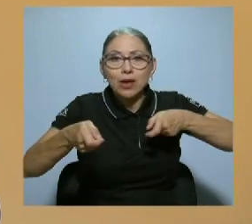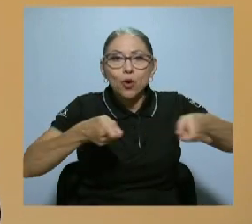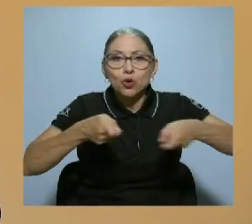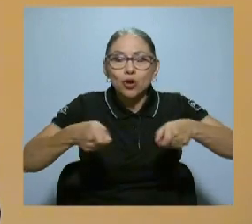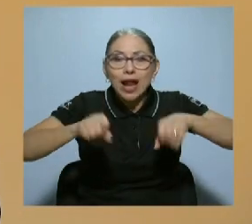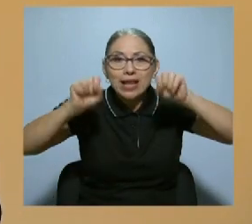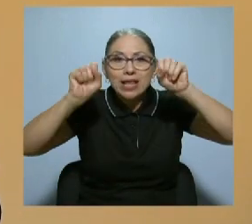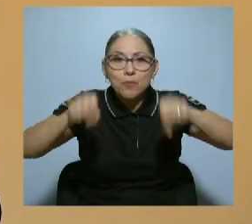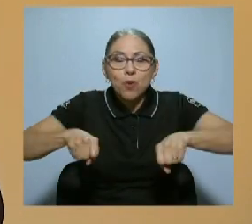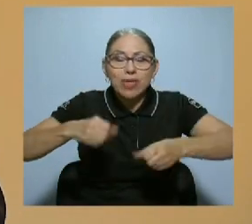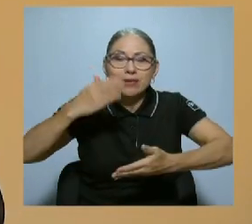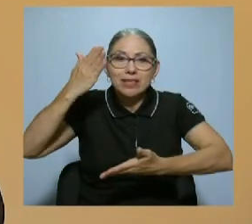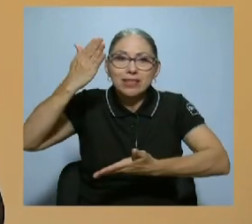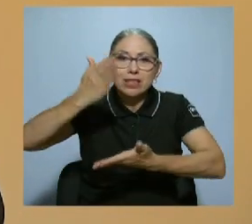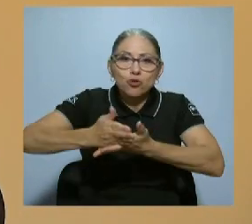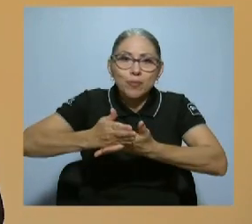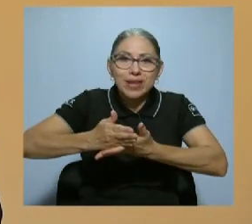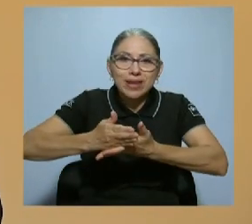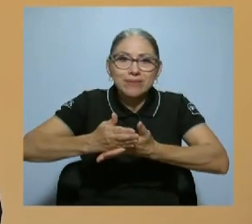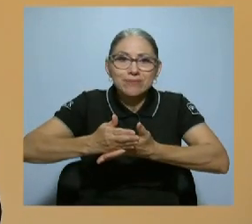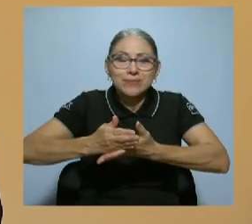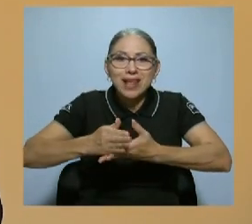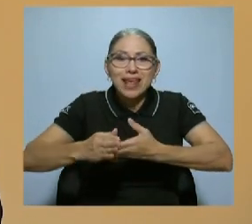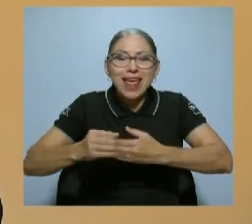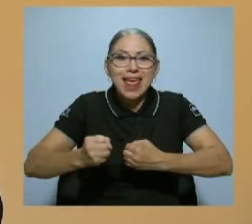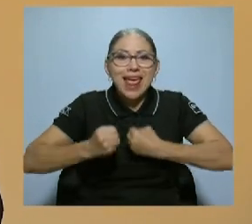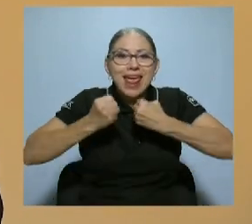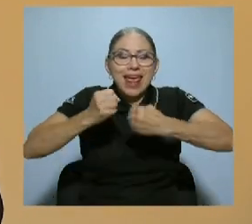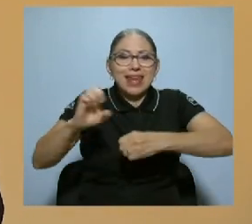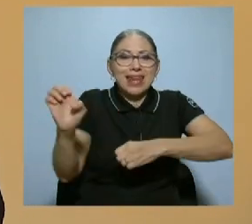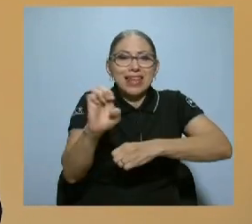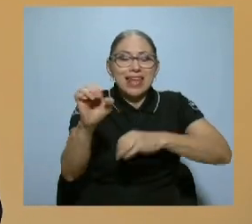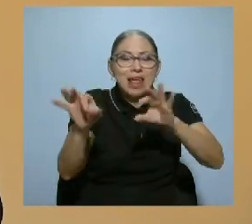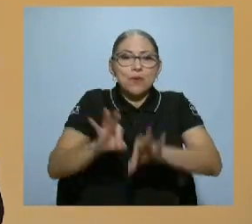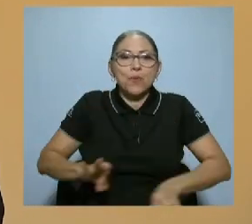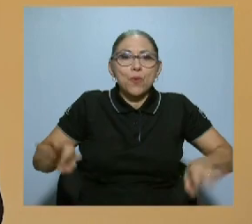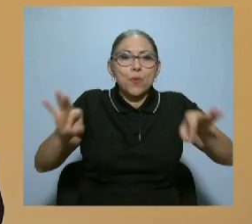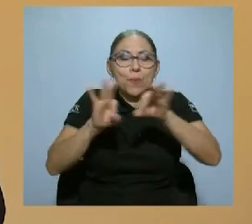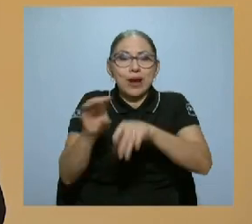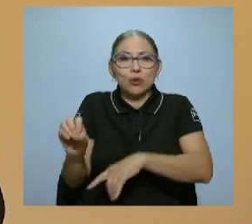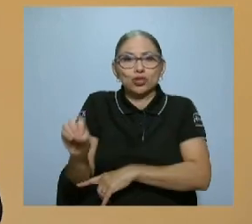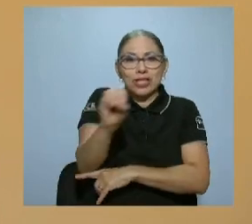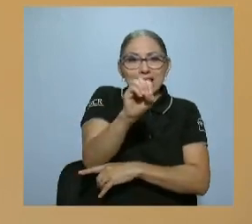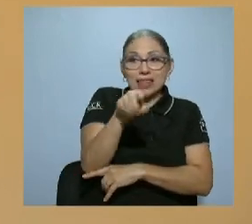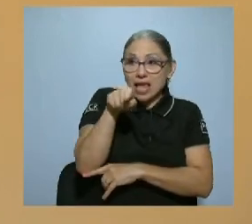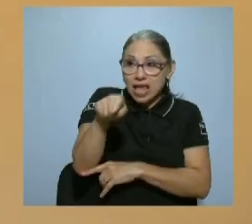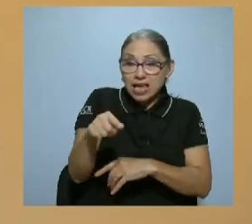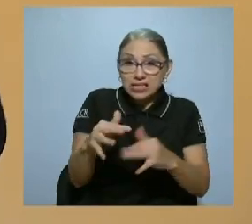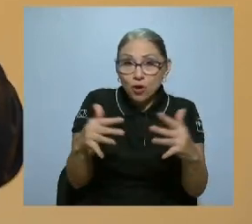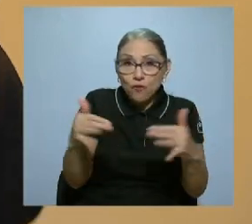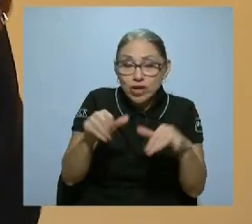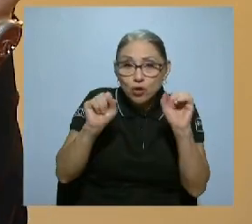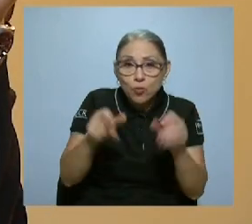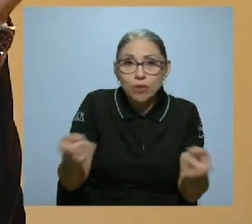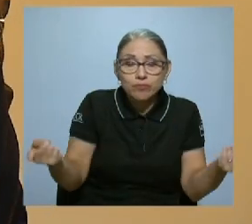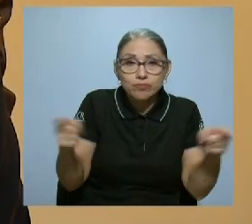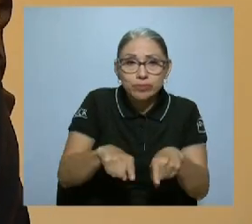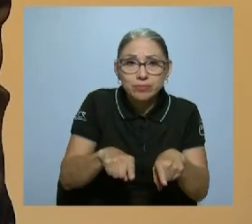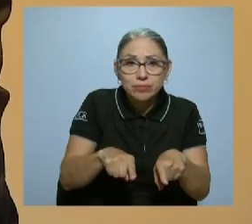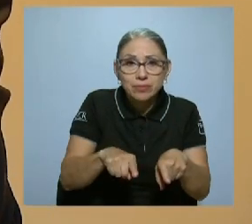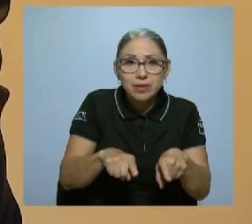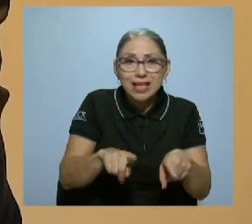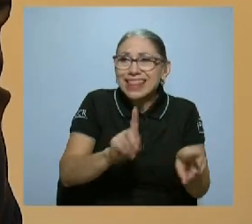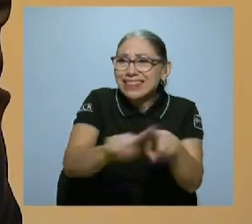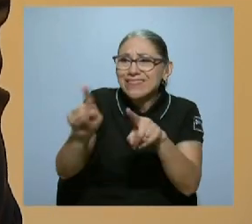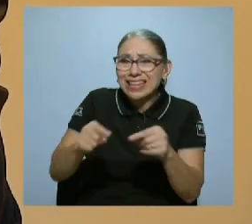flujo de energía vital para Occidente. Entonces, ¿puede este conflicto generar el conflicto de las grandes potencias en que